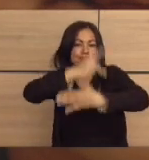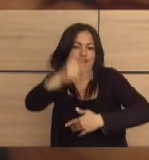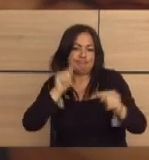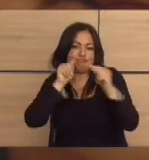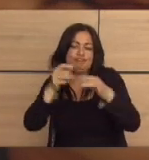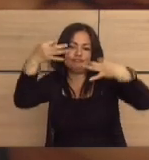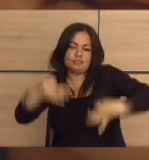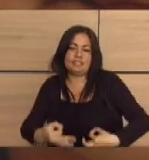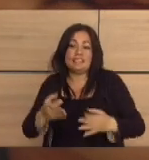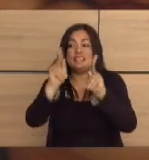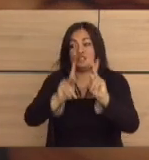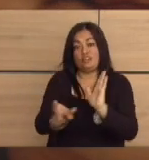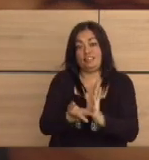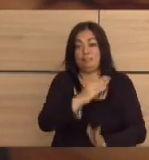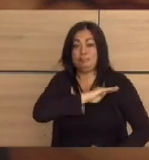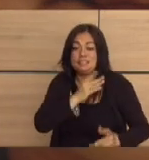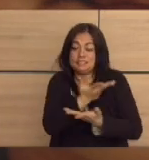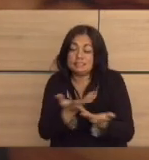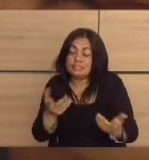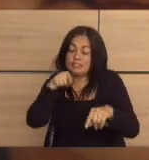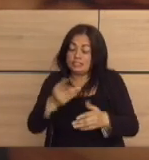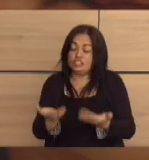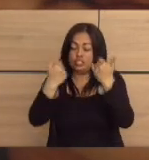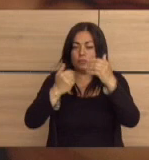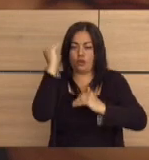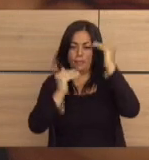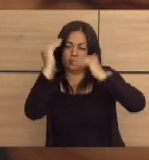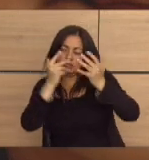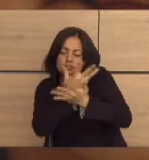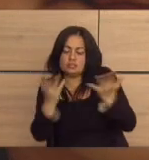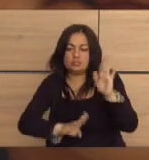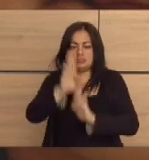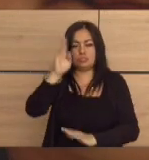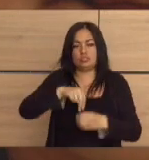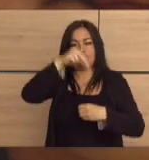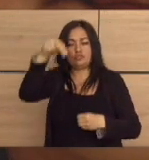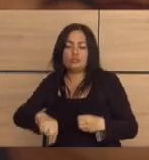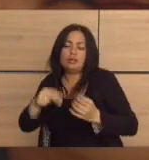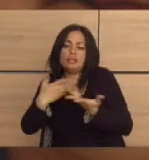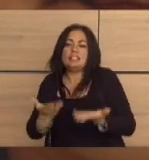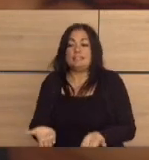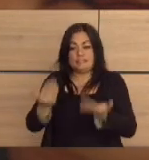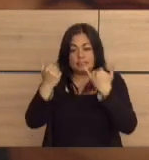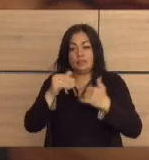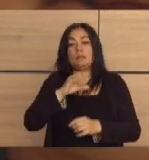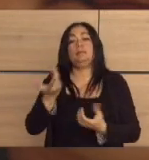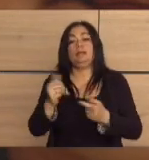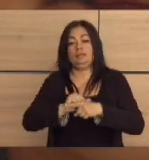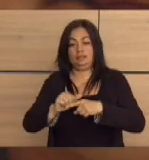de la media en todos nuestros colegios, el desarrollo de competencias socioemocionales y ciudadanas básicas para el ejercicio de la